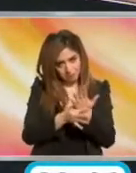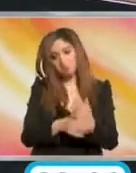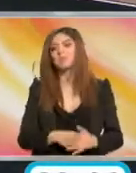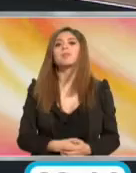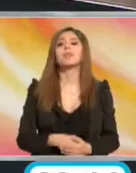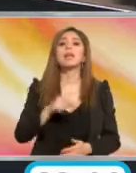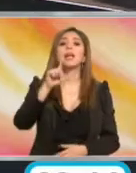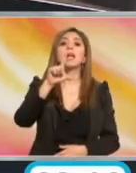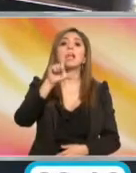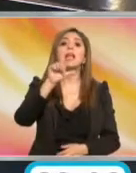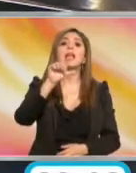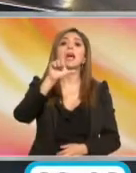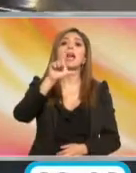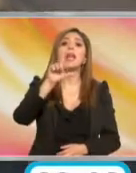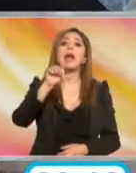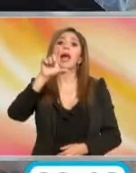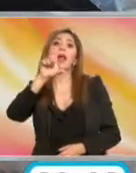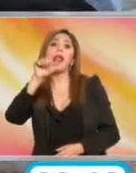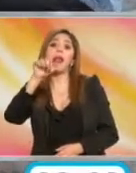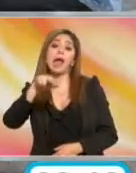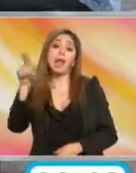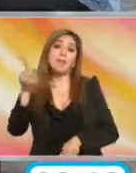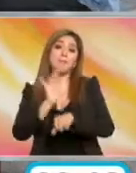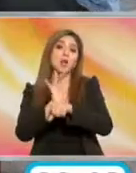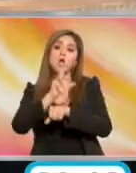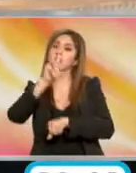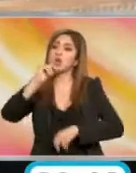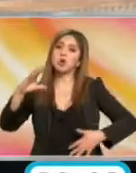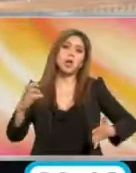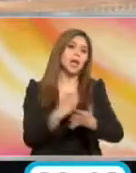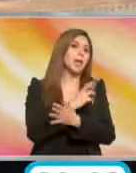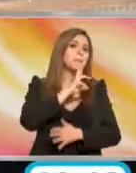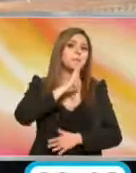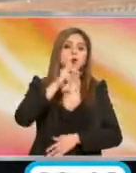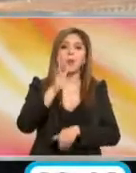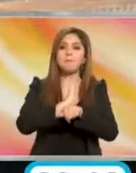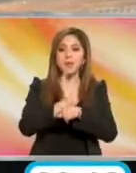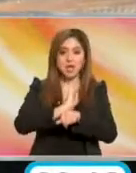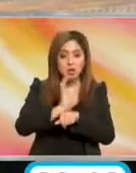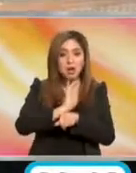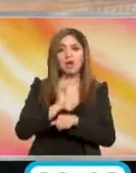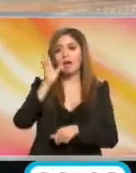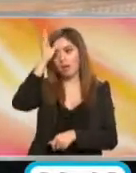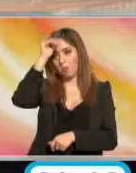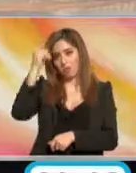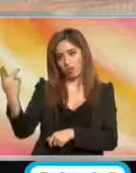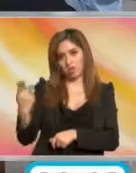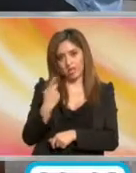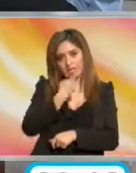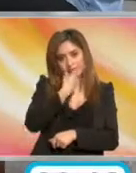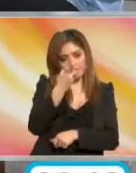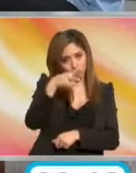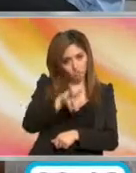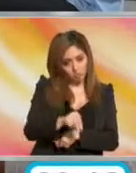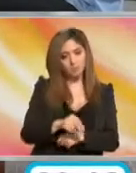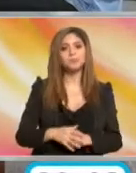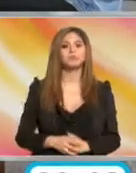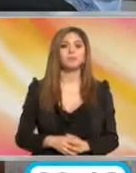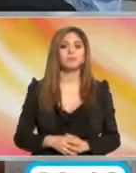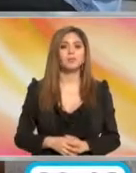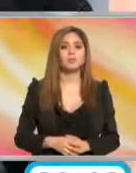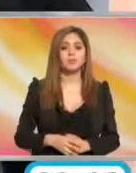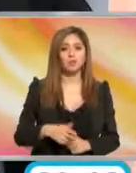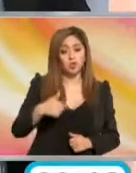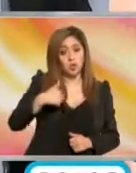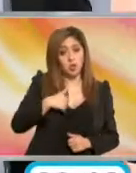fue que La La Land no No ganaba. ganaba mejor película. Tú y yo estuvimos en Dijimos esto. que no iba a pasar. Que yo tengo un debate porque si ganó,